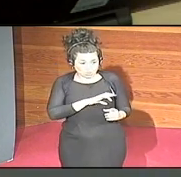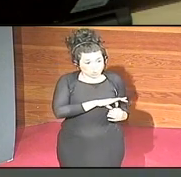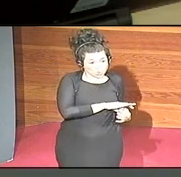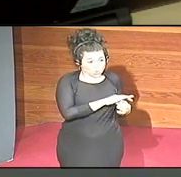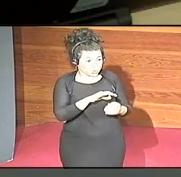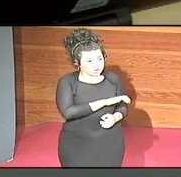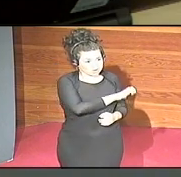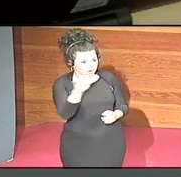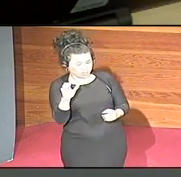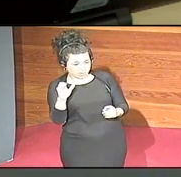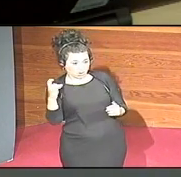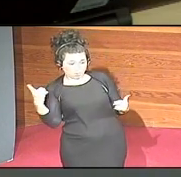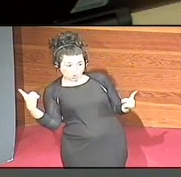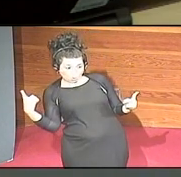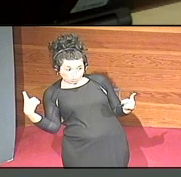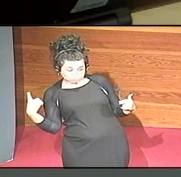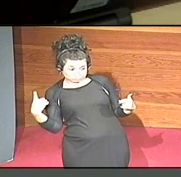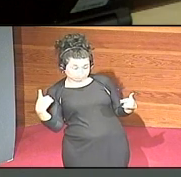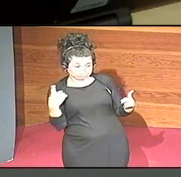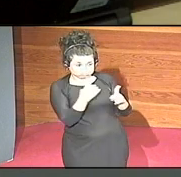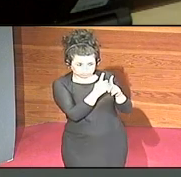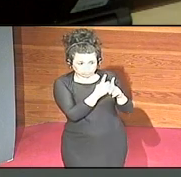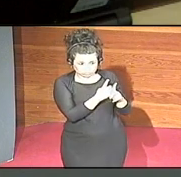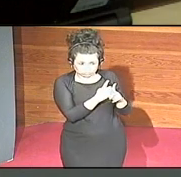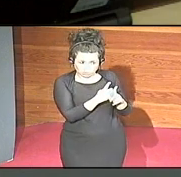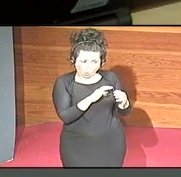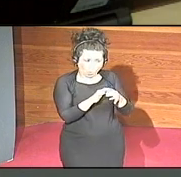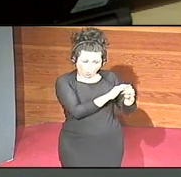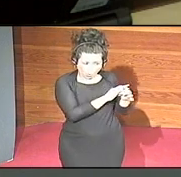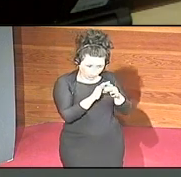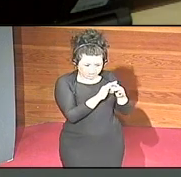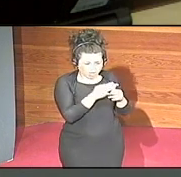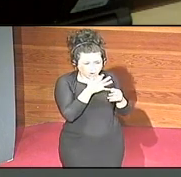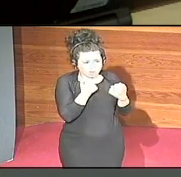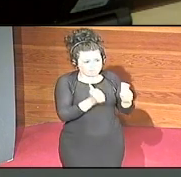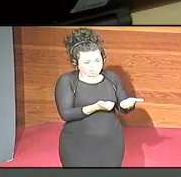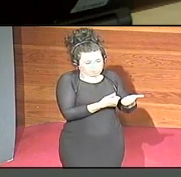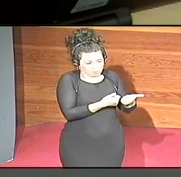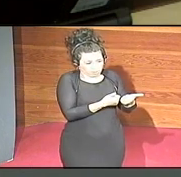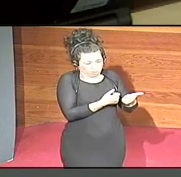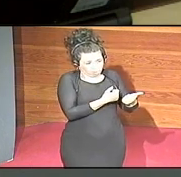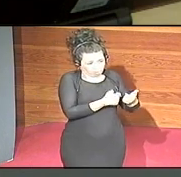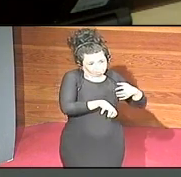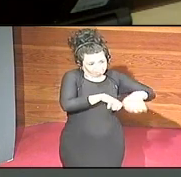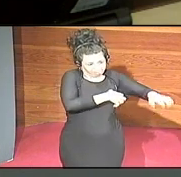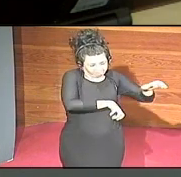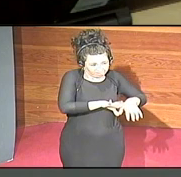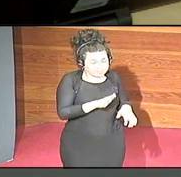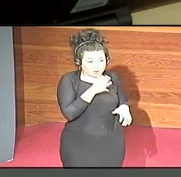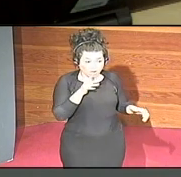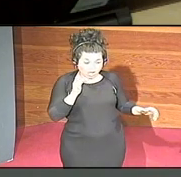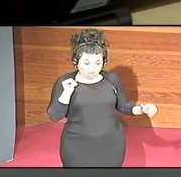Europea. Ahora empiezan a haber divisiones, pero hasta el momento la unidad que hubo de la respuesta